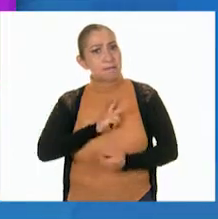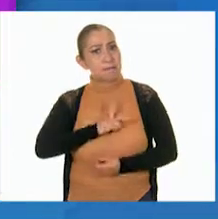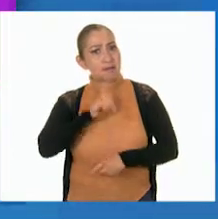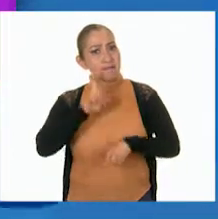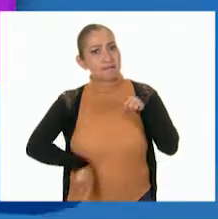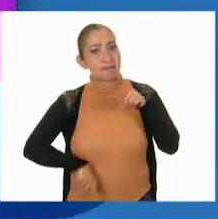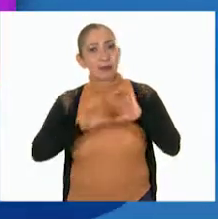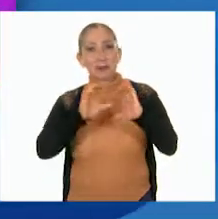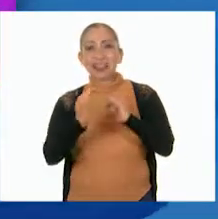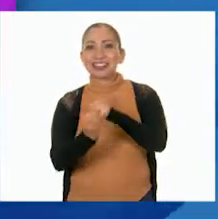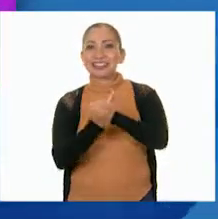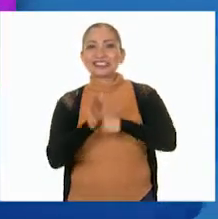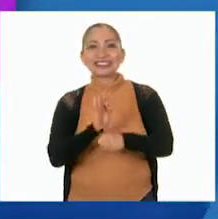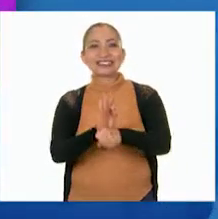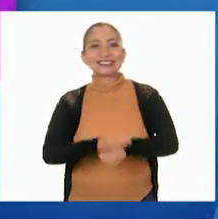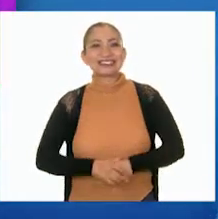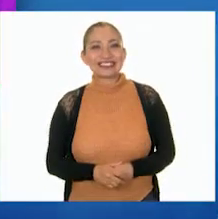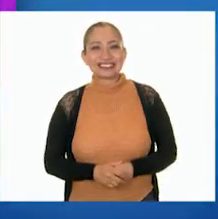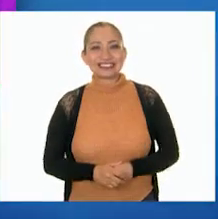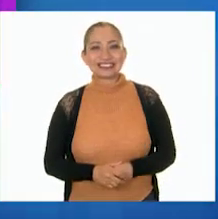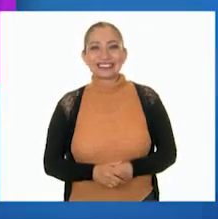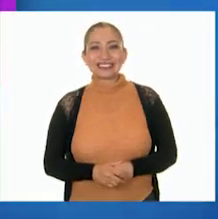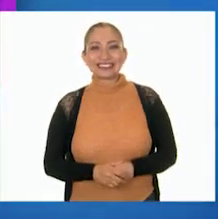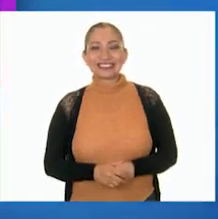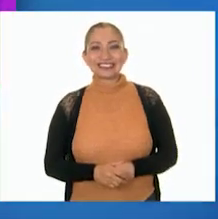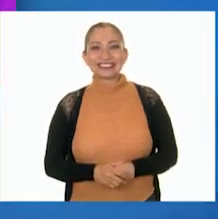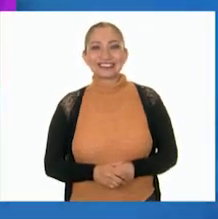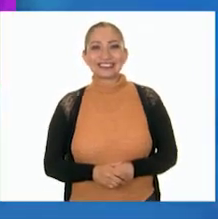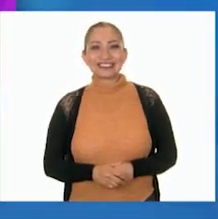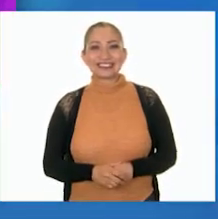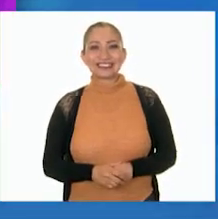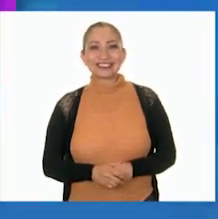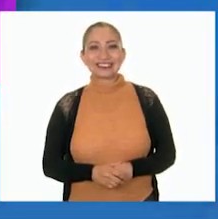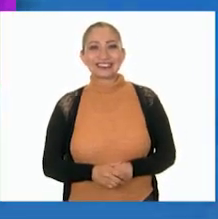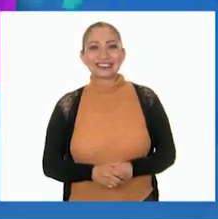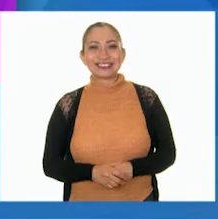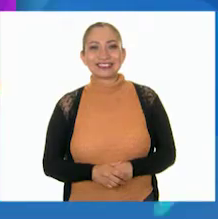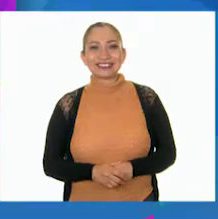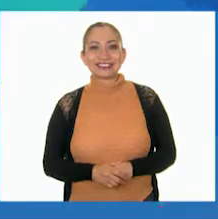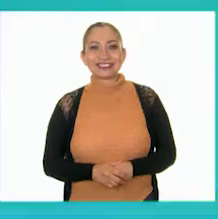virus, cuidándonos los unos a los otros.